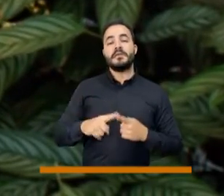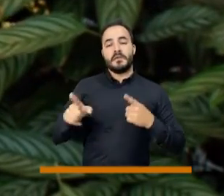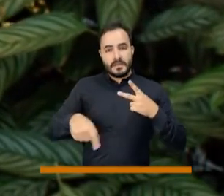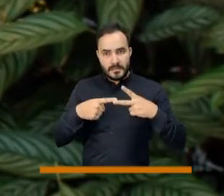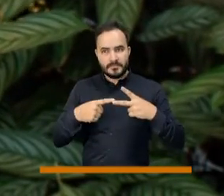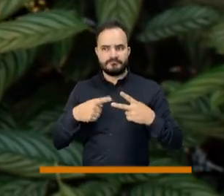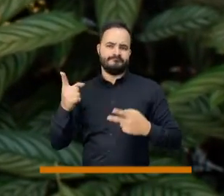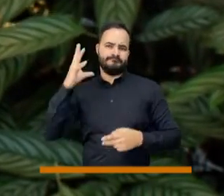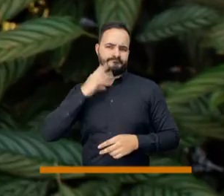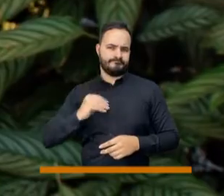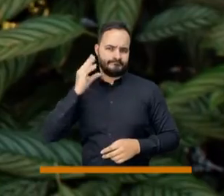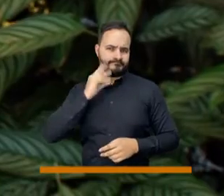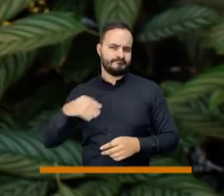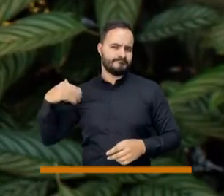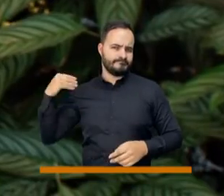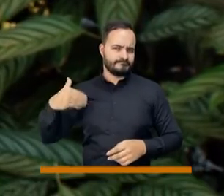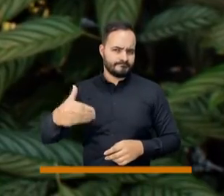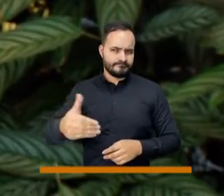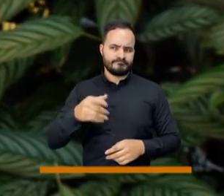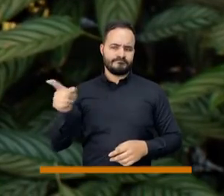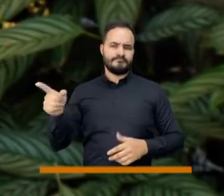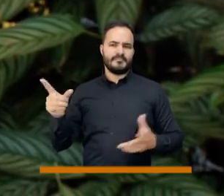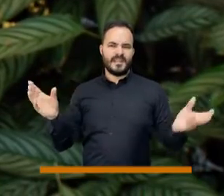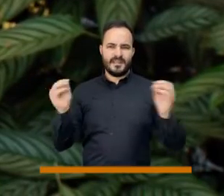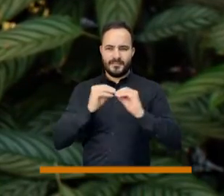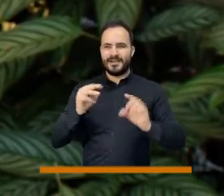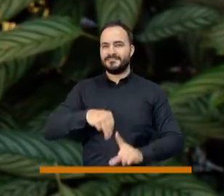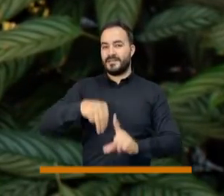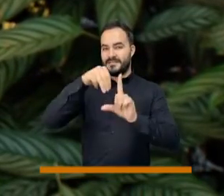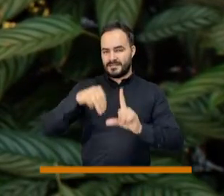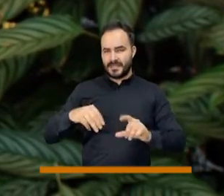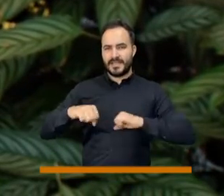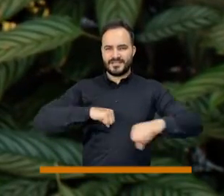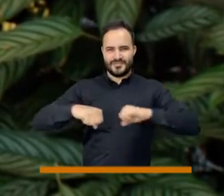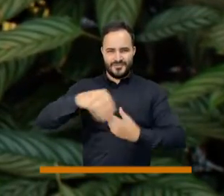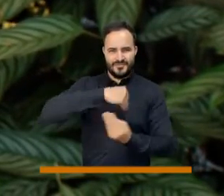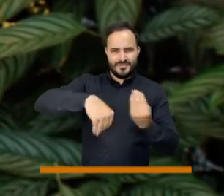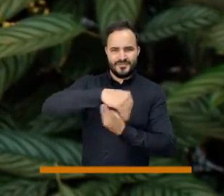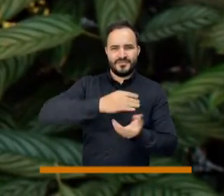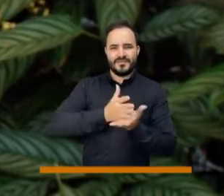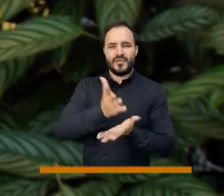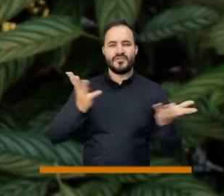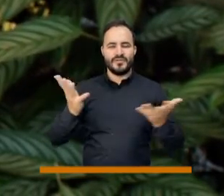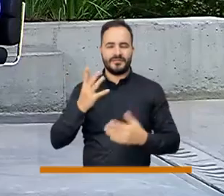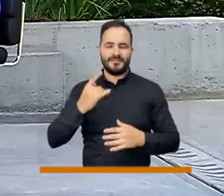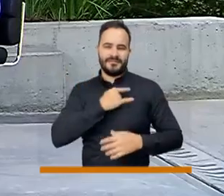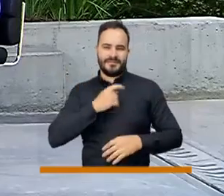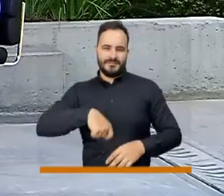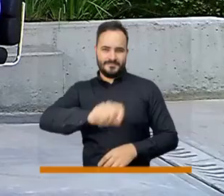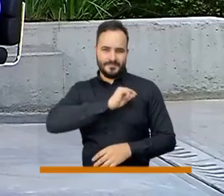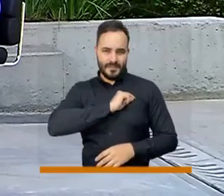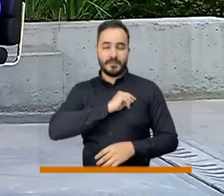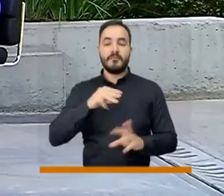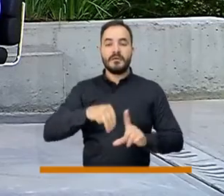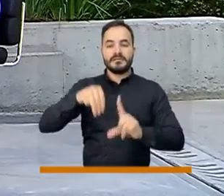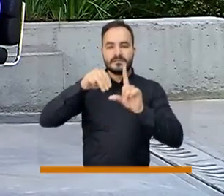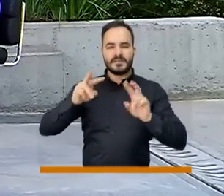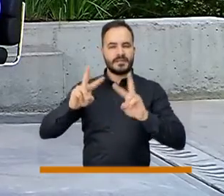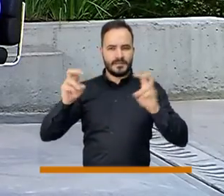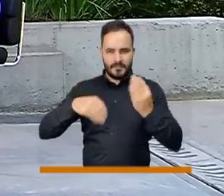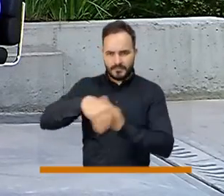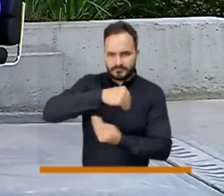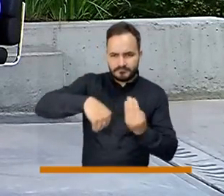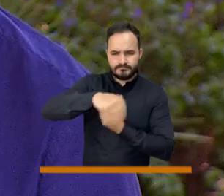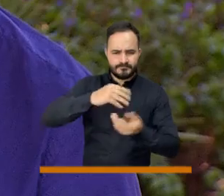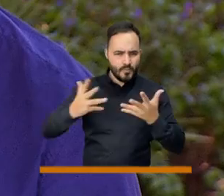y también toda esa experiencia se reúne con el máster en gestión sostenible de la Universidad de España, magíster en